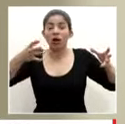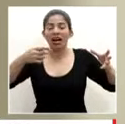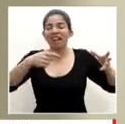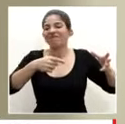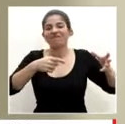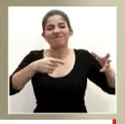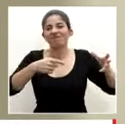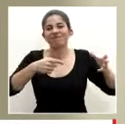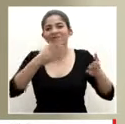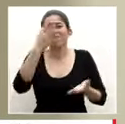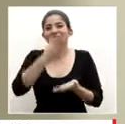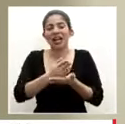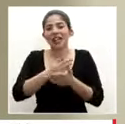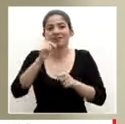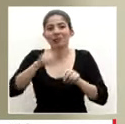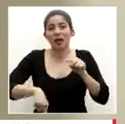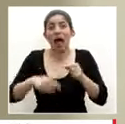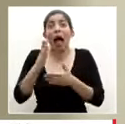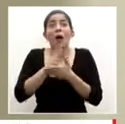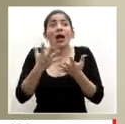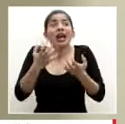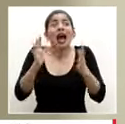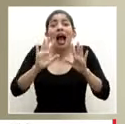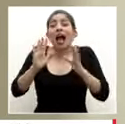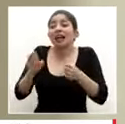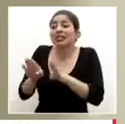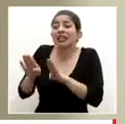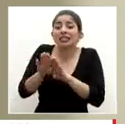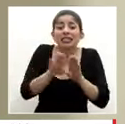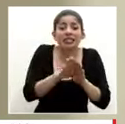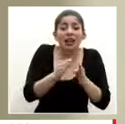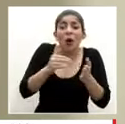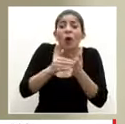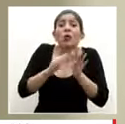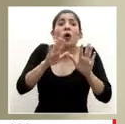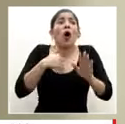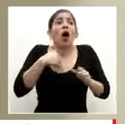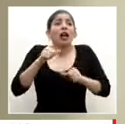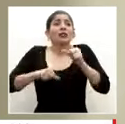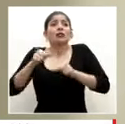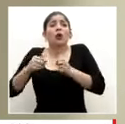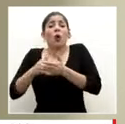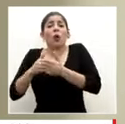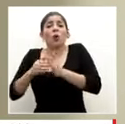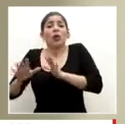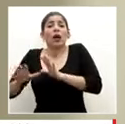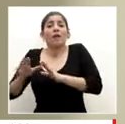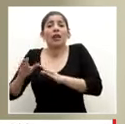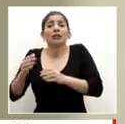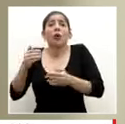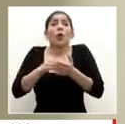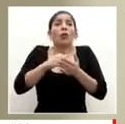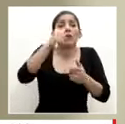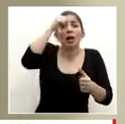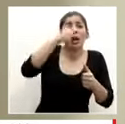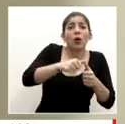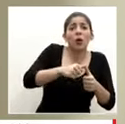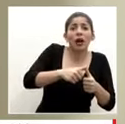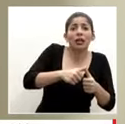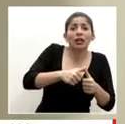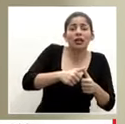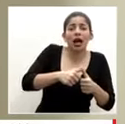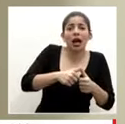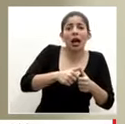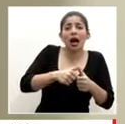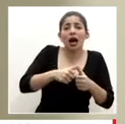no vamos a poder detenerla. Ya por más que queramos, por más que pongamos todo nuestro esfuerzo, todo nuestro ahínco, por más que recordemos